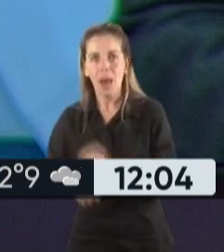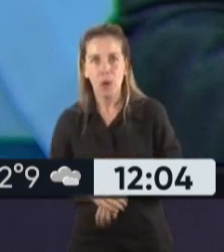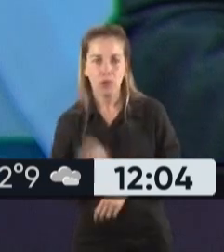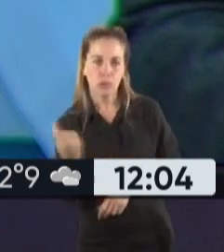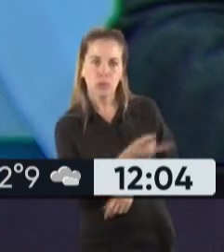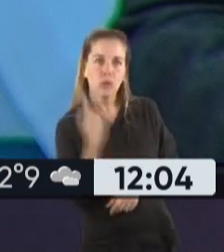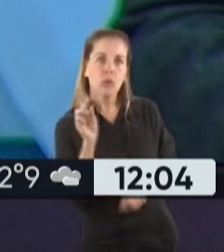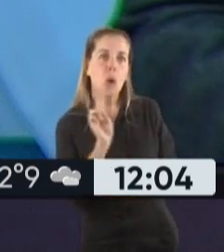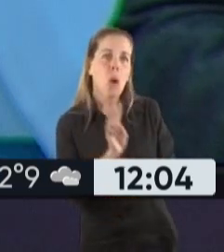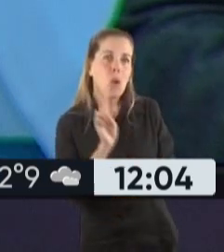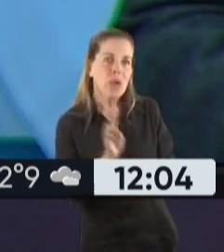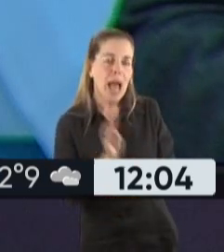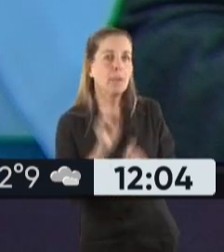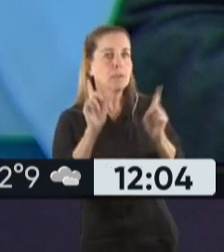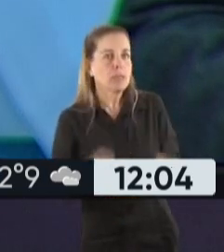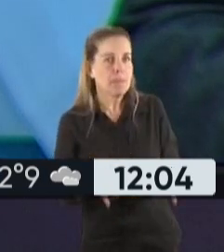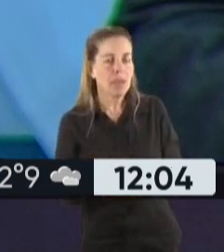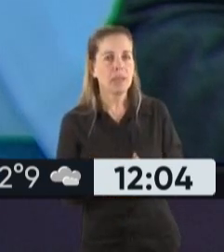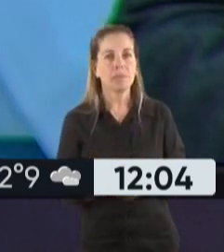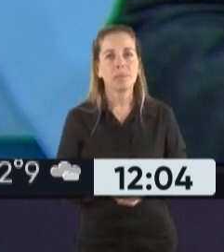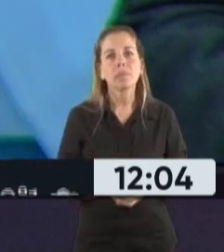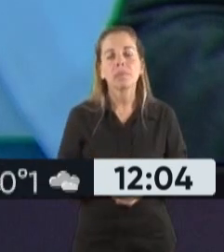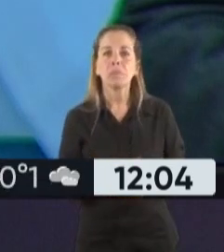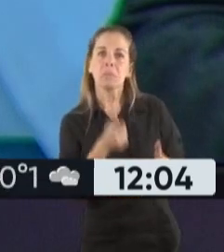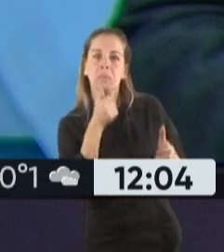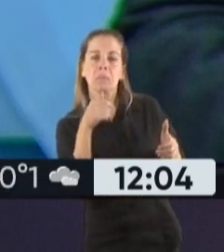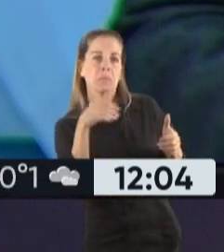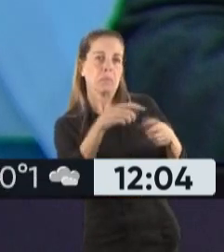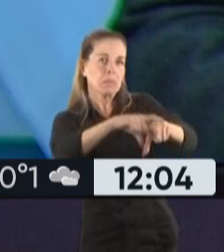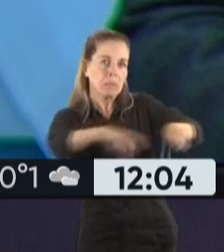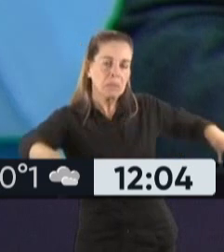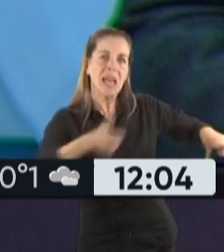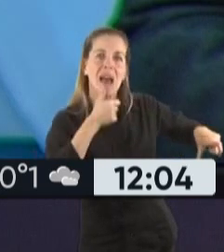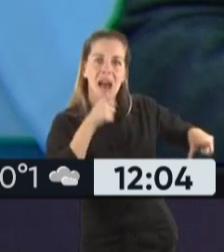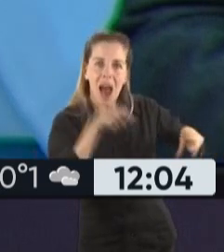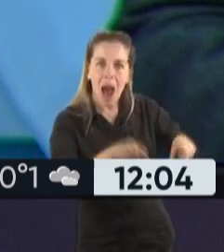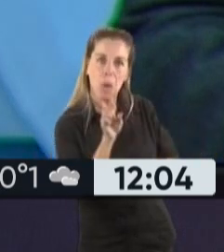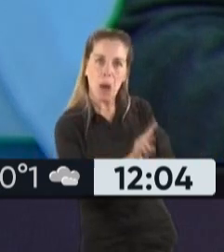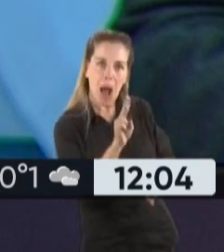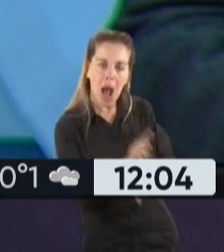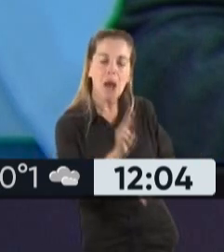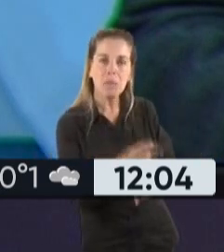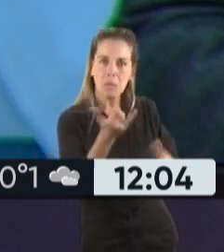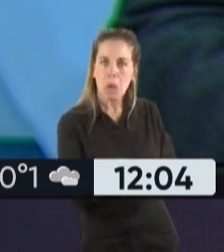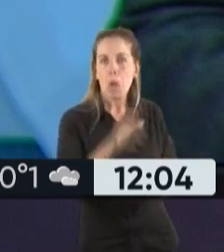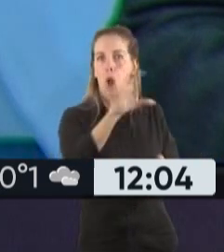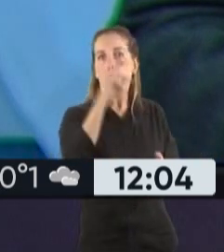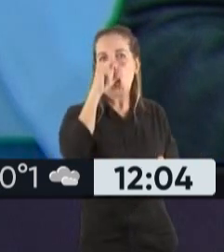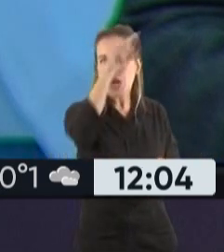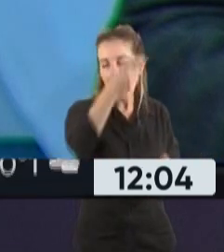cuidamos las reservas acuíferas que tiene Corrientes, con sus esteros,